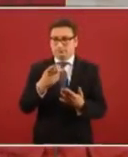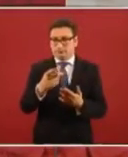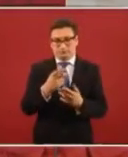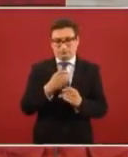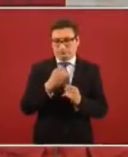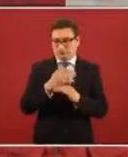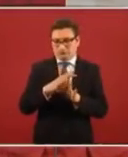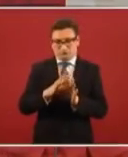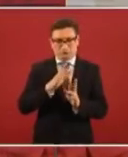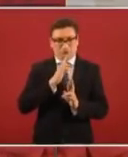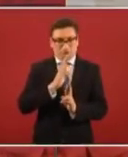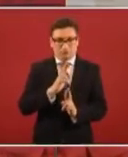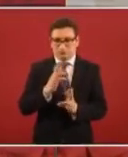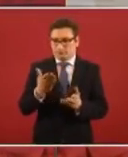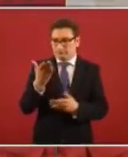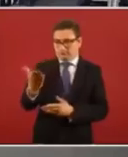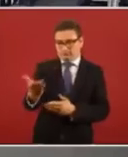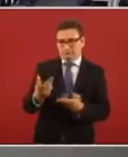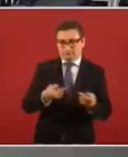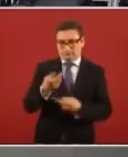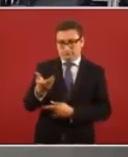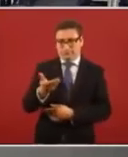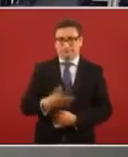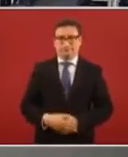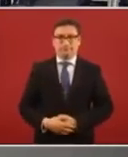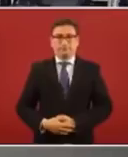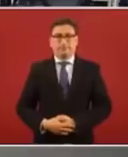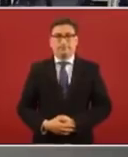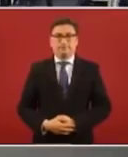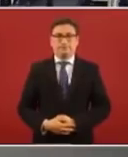Vamos, empezamos con la compañera.